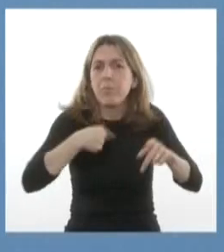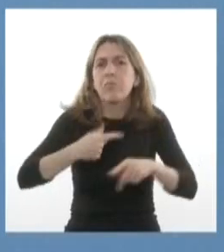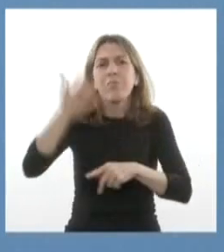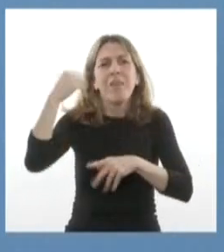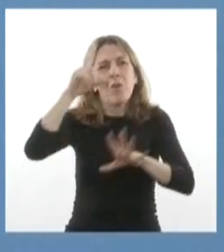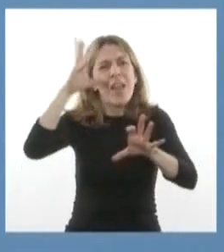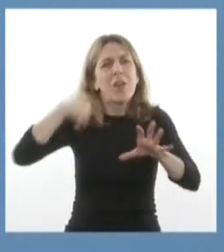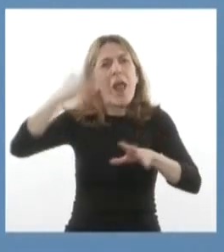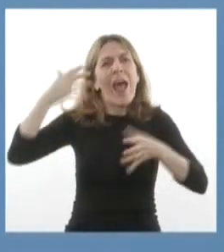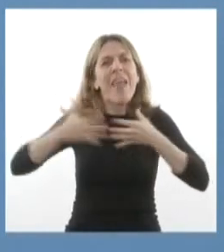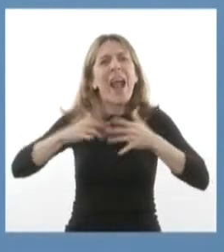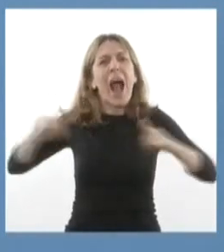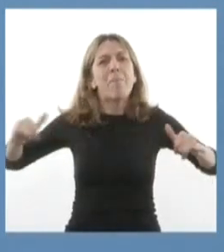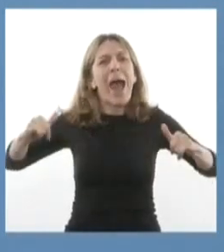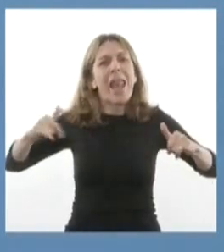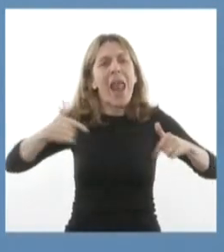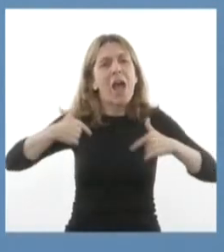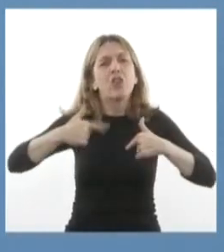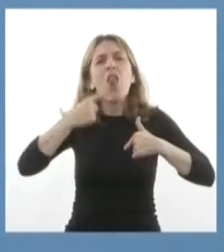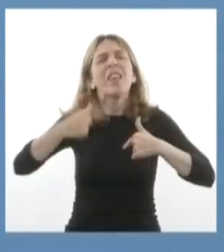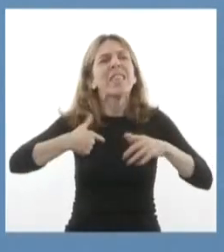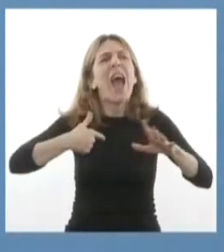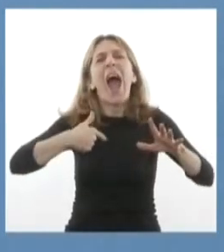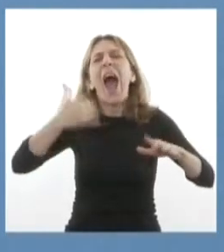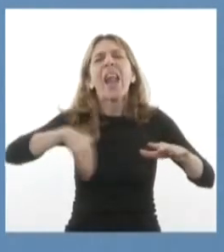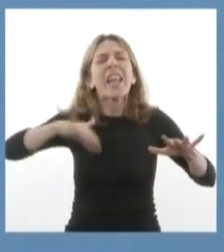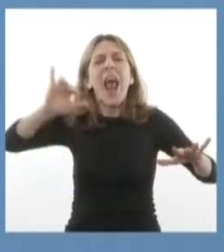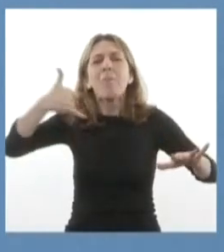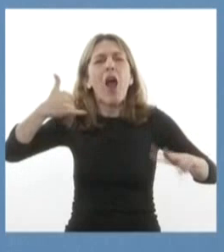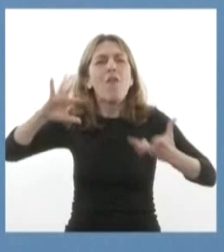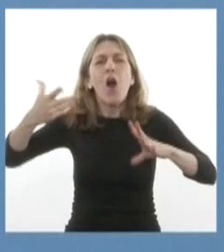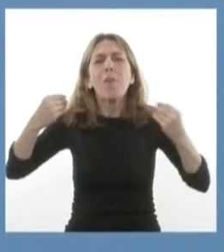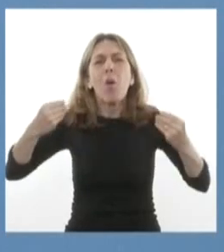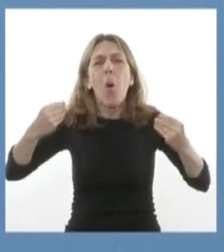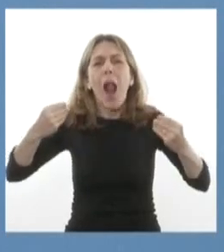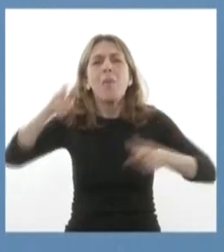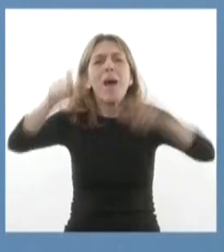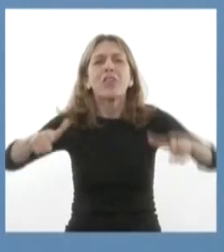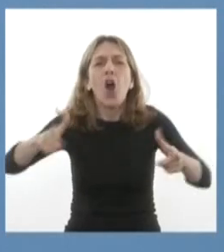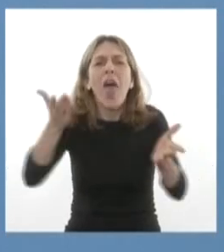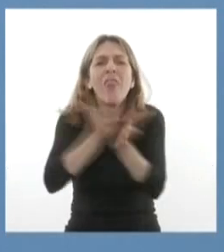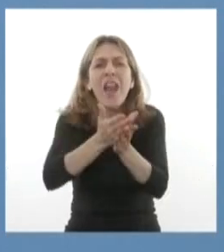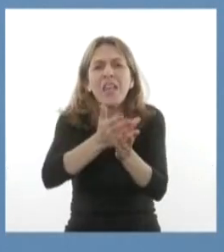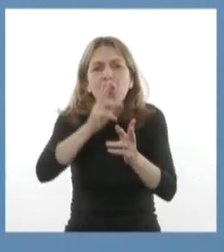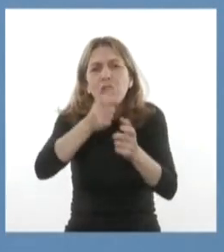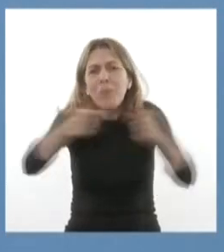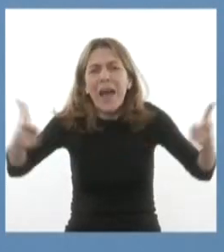repetía una y otra vez, la mejor Argentina es la Argentina que daba derechos, la peor Argentina es la Argentina que quita derechos,